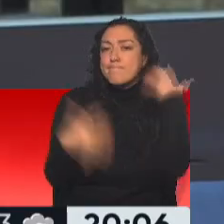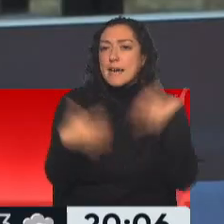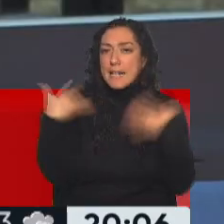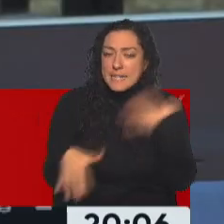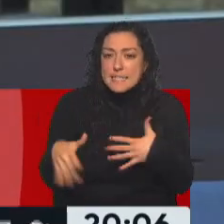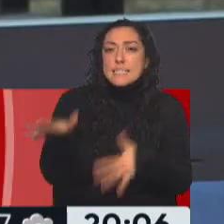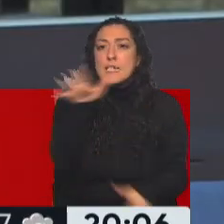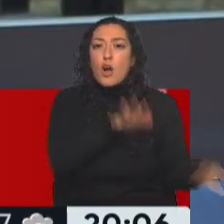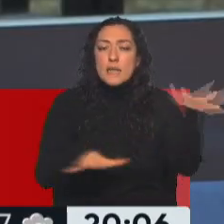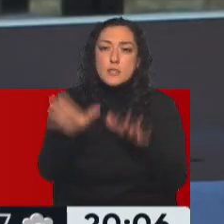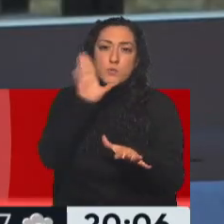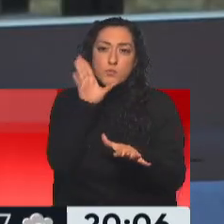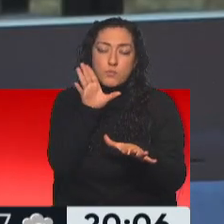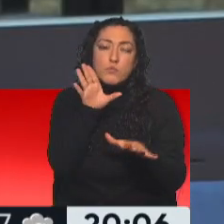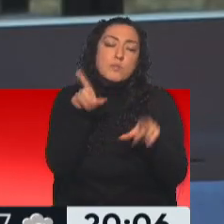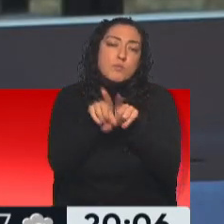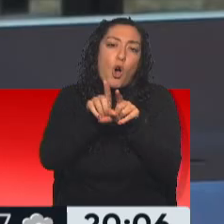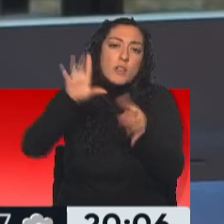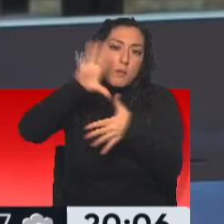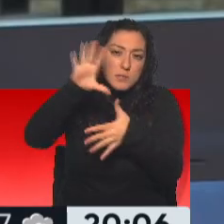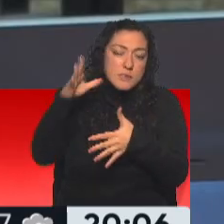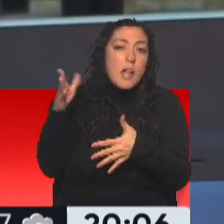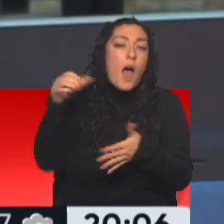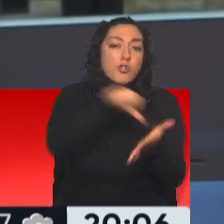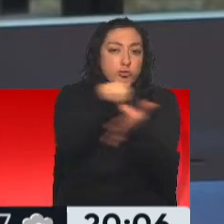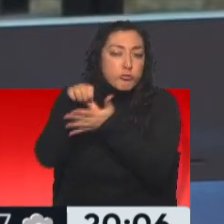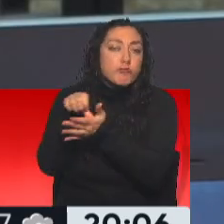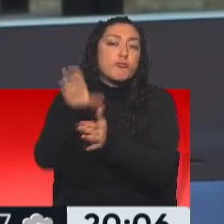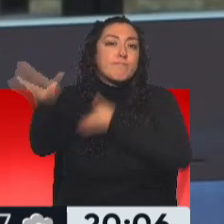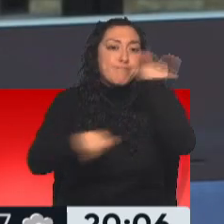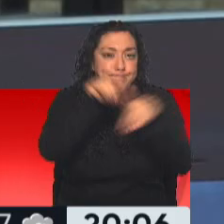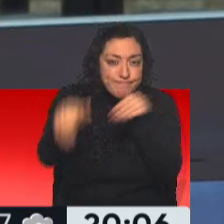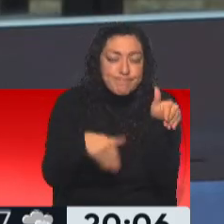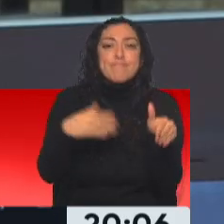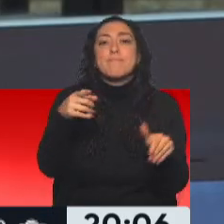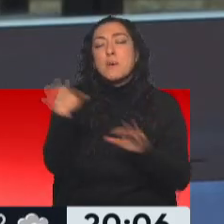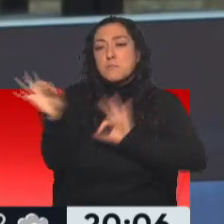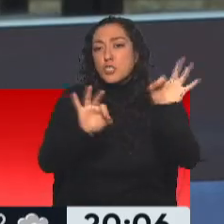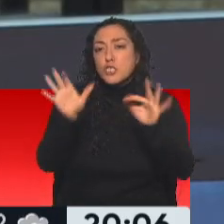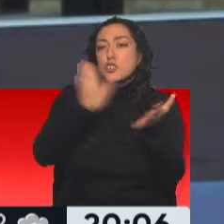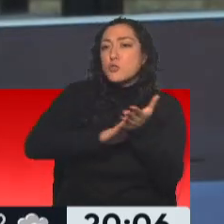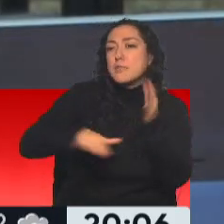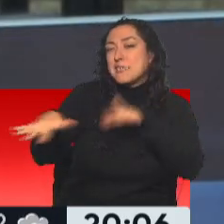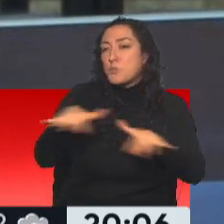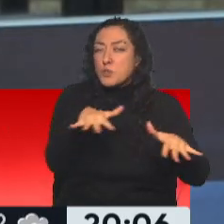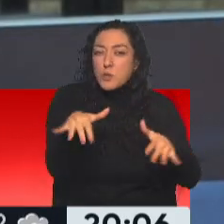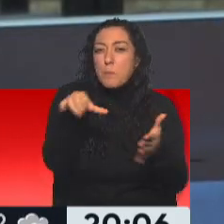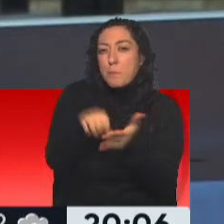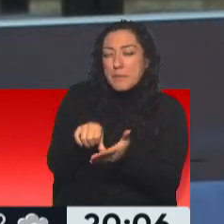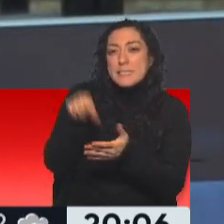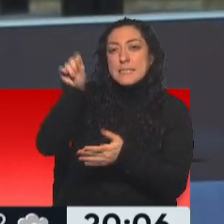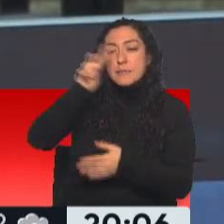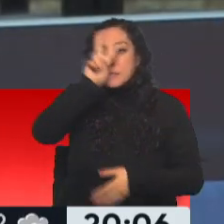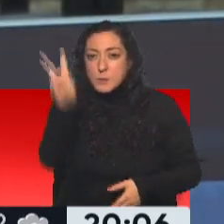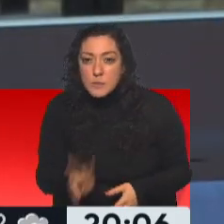la Organización de Estados Americanos. En la reunión se debatió un proyecto en relación con el panorama actual del país caribeño. Se